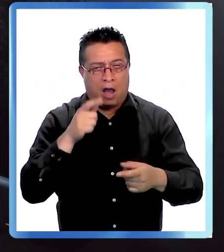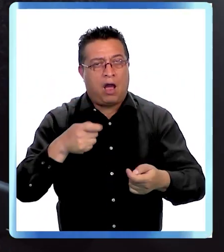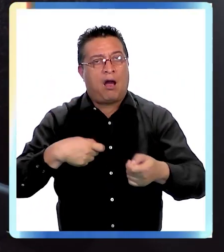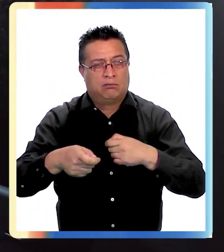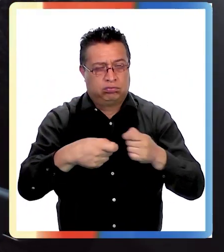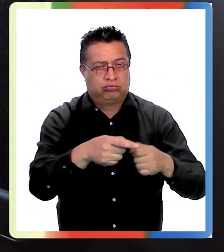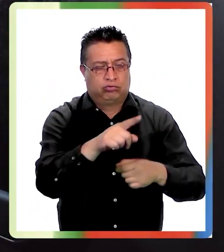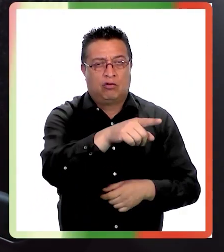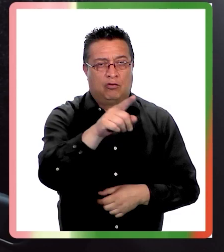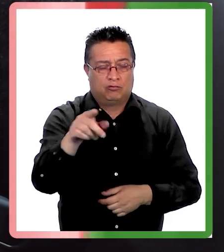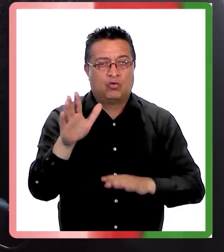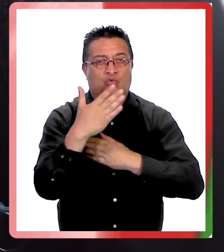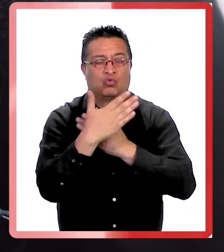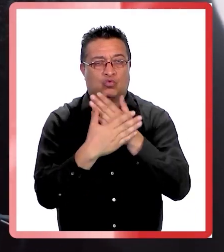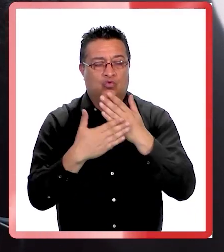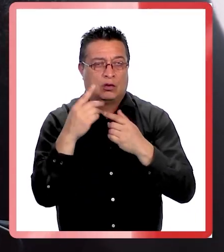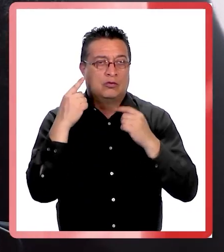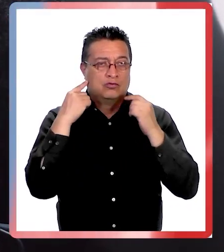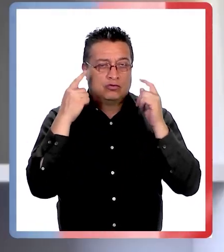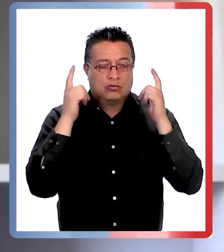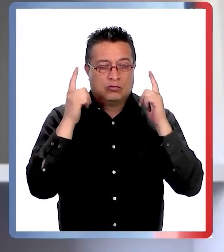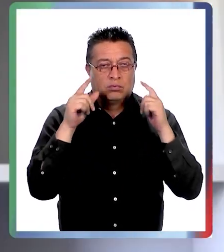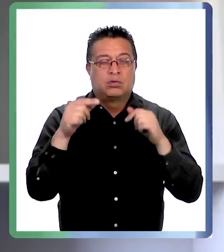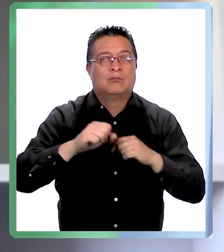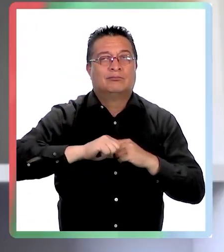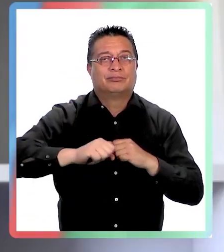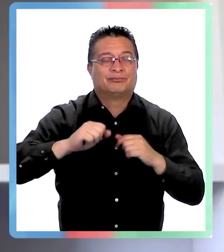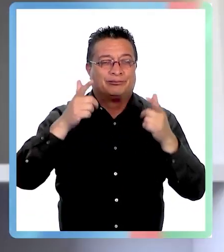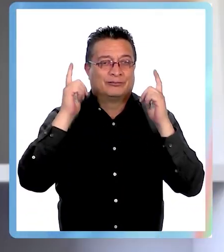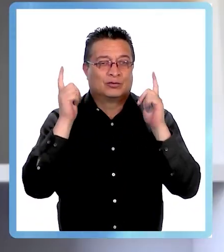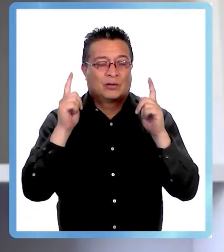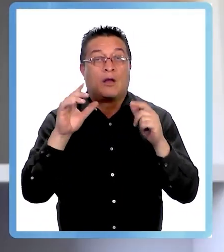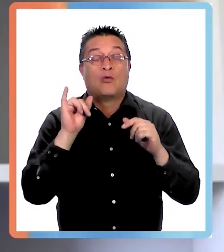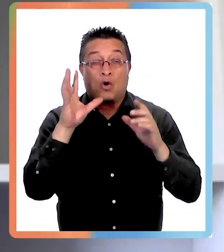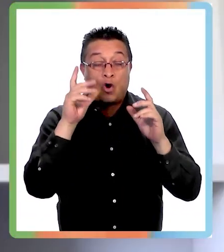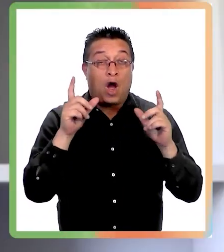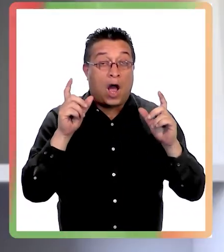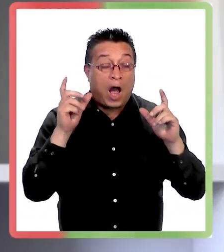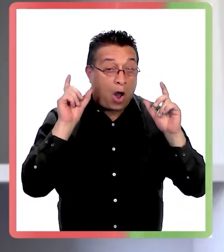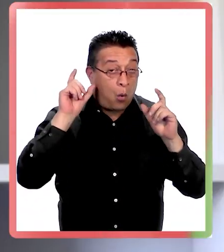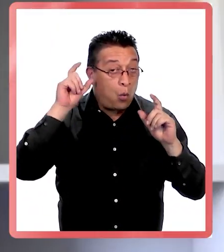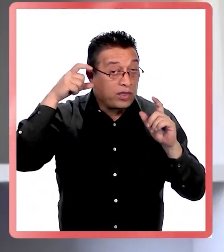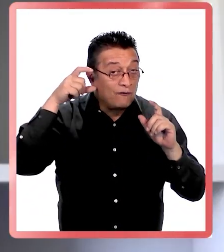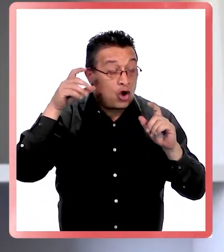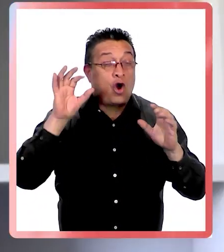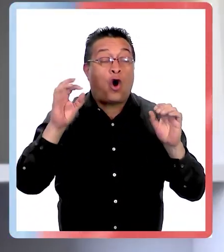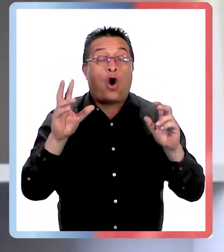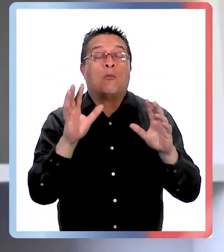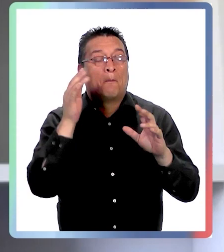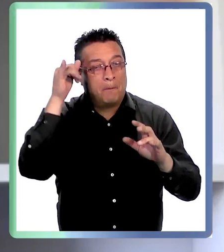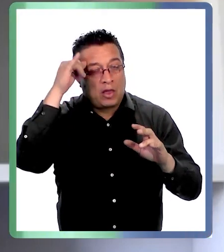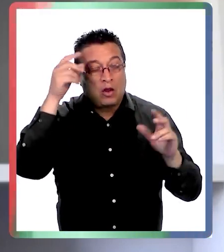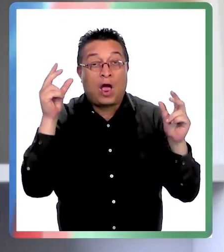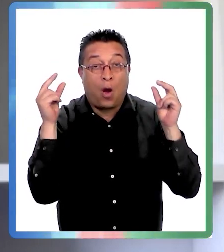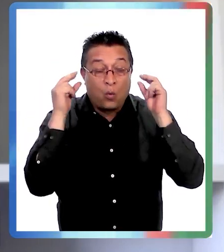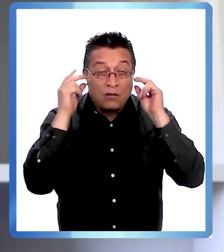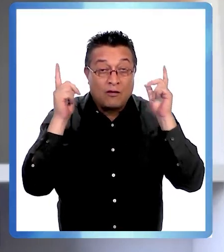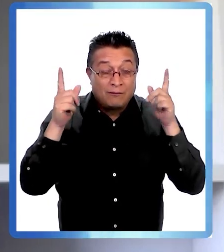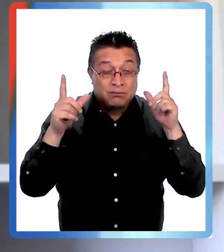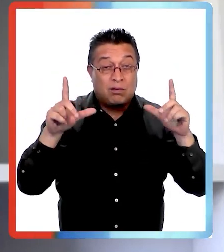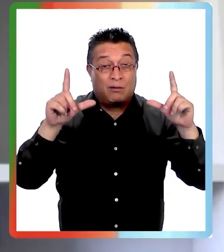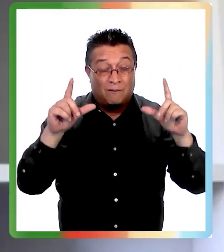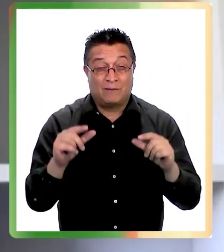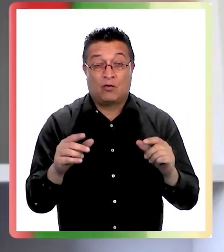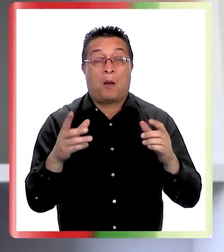en el mercado protectores auditivos para esta exposición a ruido, y si usan audífonos, que usen audífonos que sean